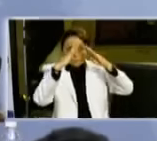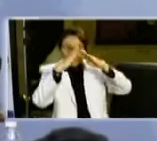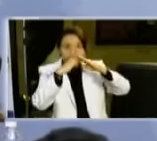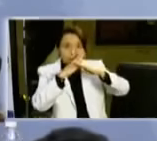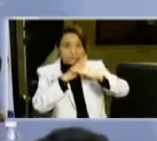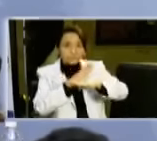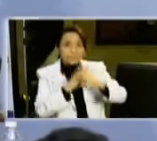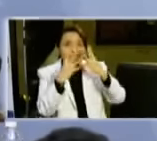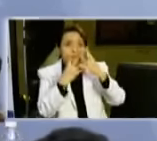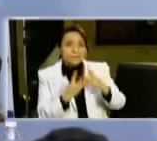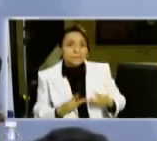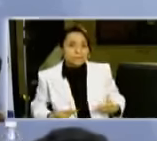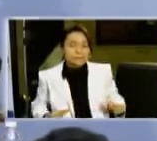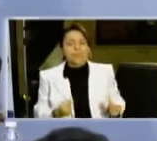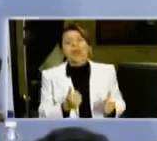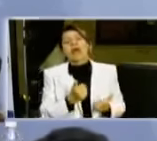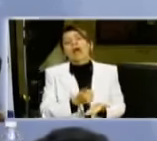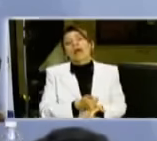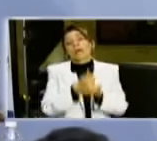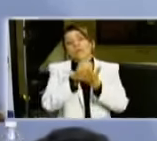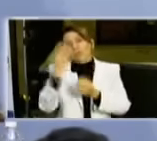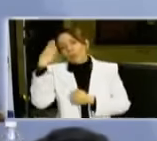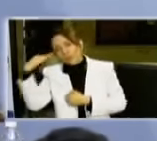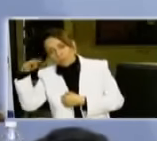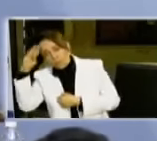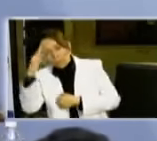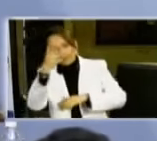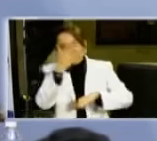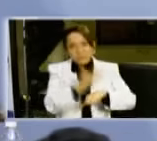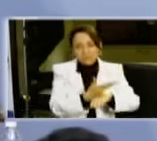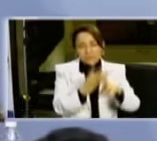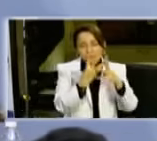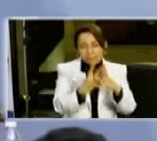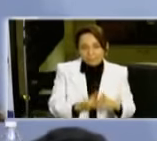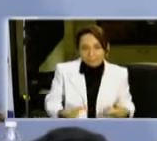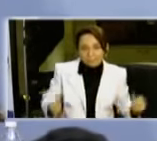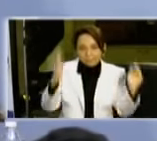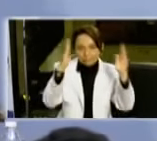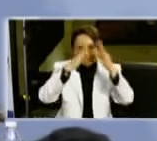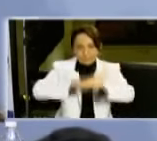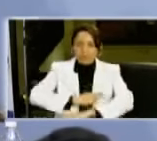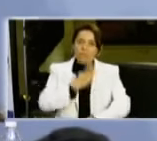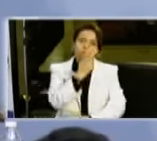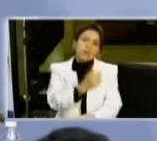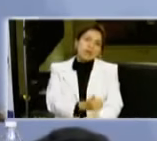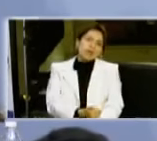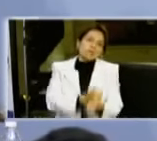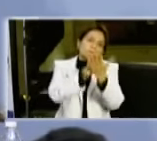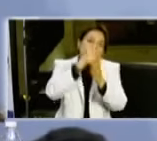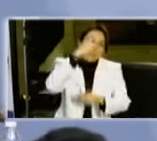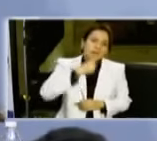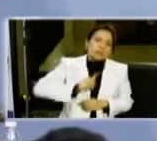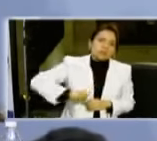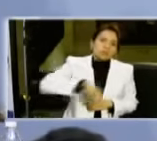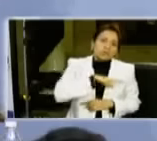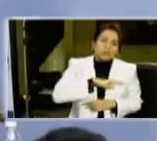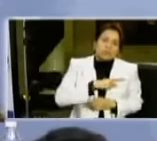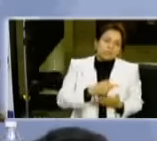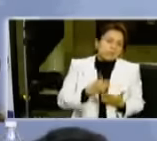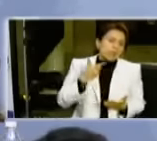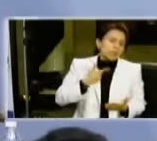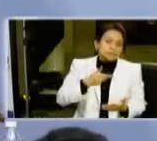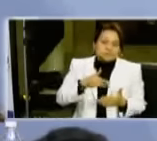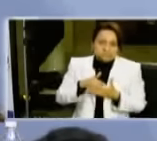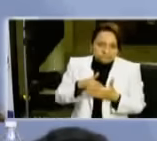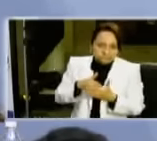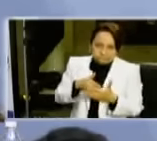de los latinoamericanos, que nos importaba mucho más. Entonces, en conjunto podemos efectivamente, por lo menos, si no cambiar